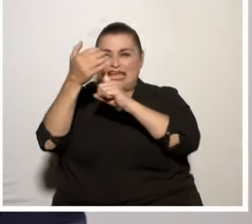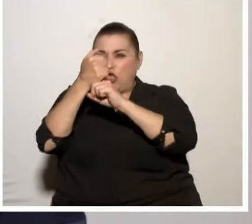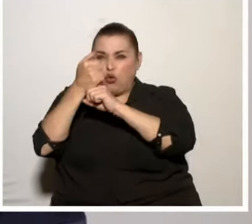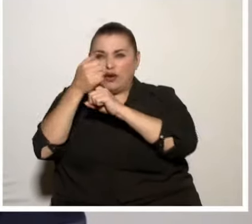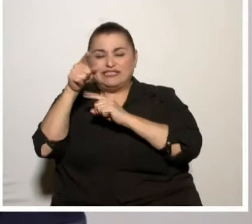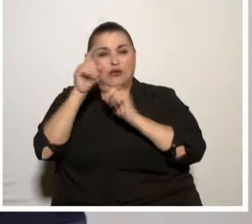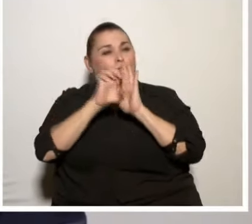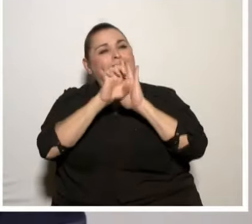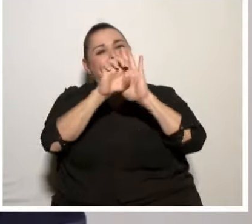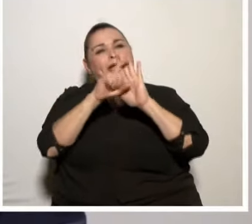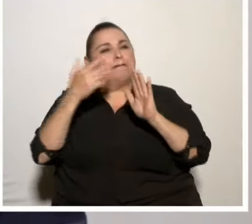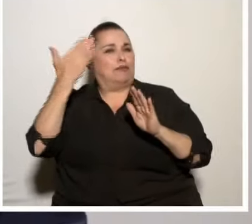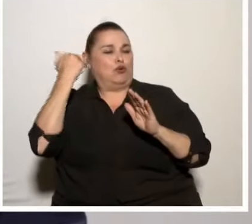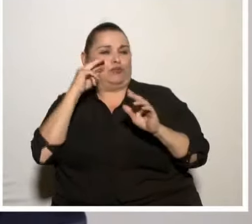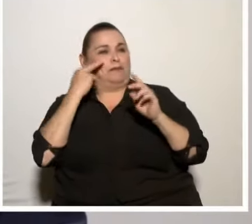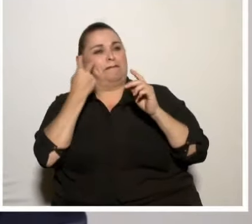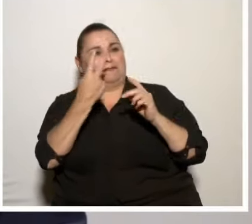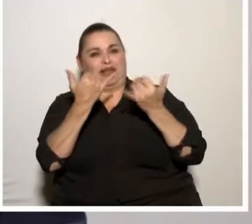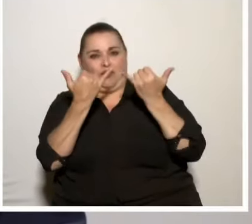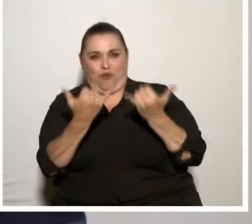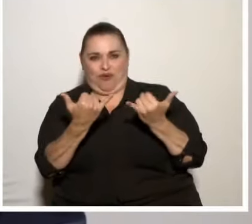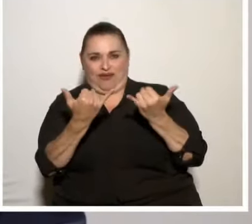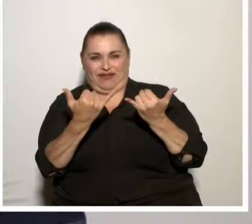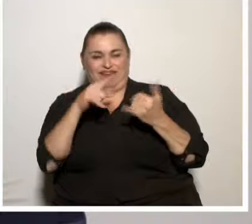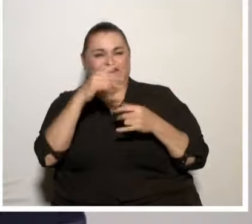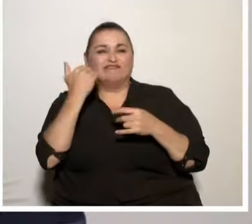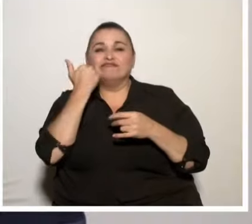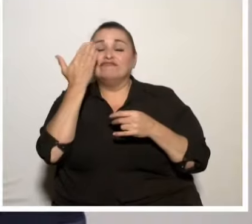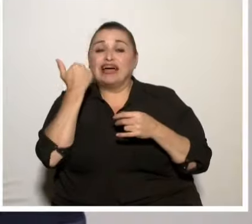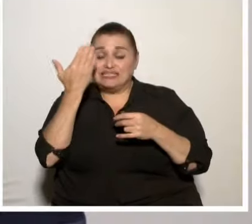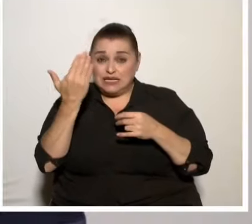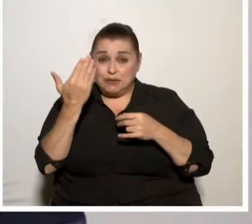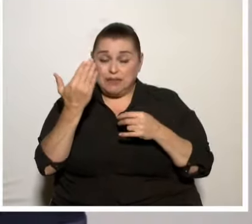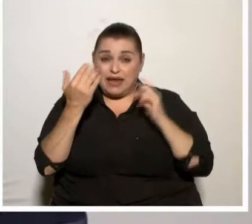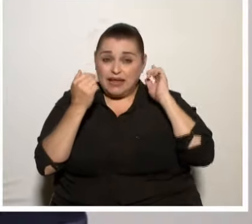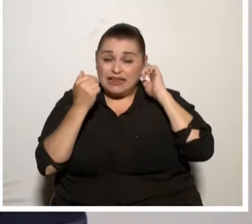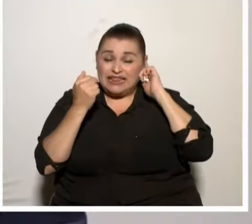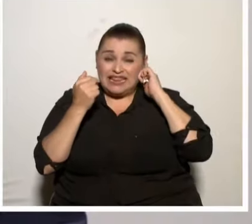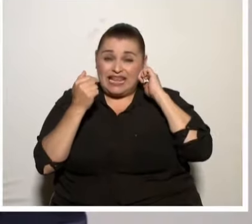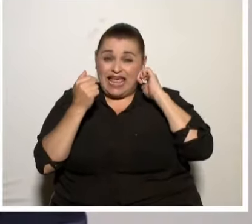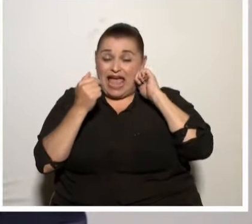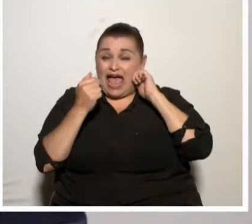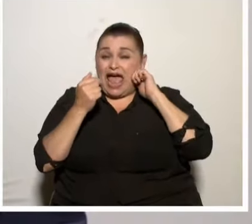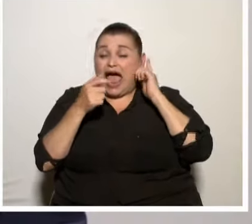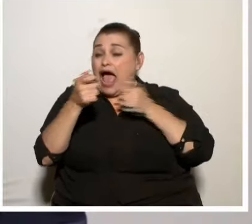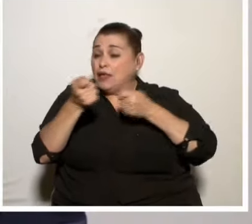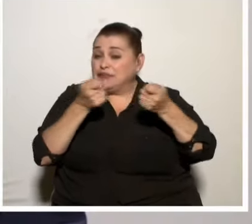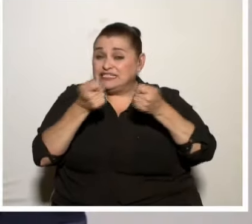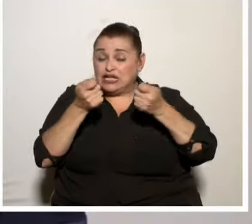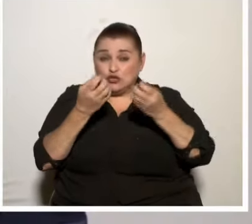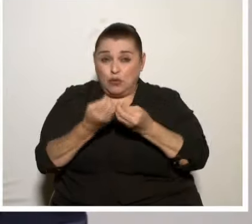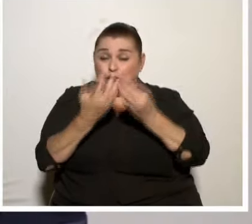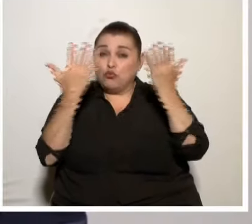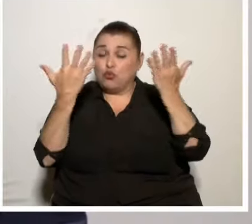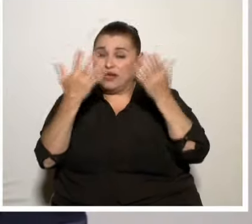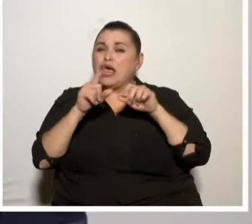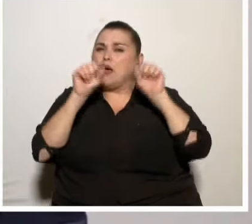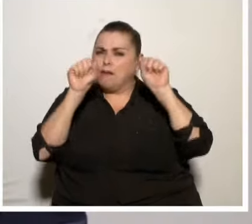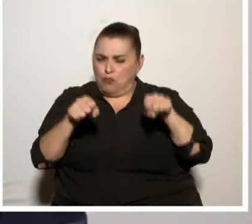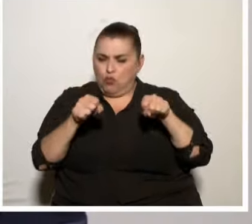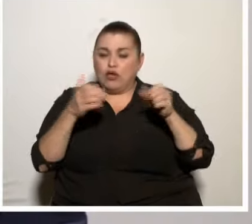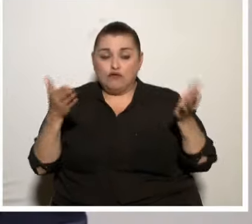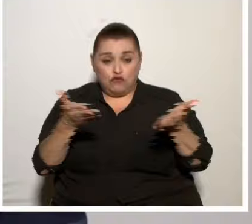probidad en la función pública. Además, fácilmente desde la administración pública pueden coordinarse acciones con